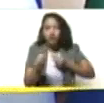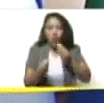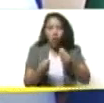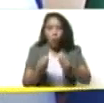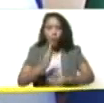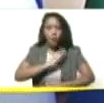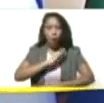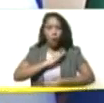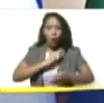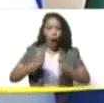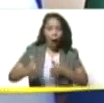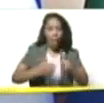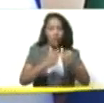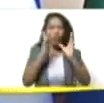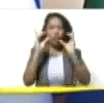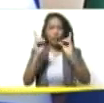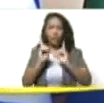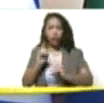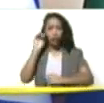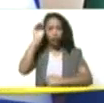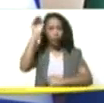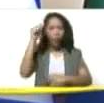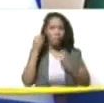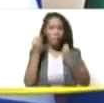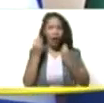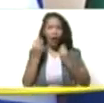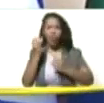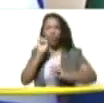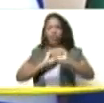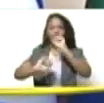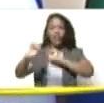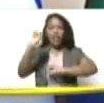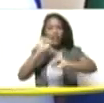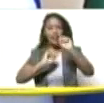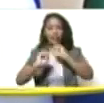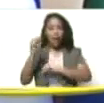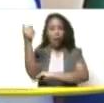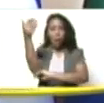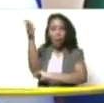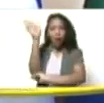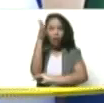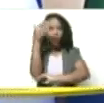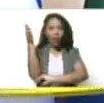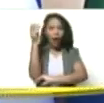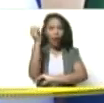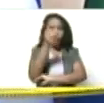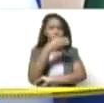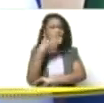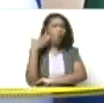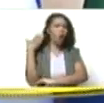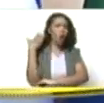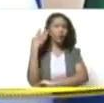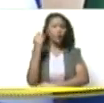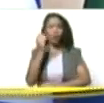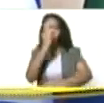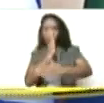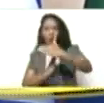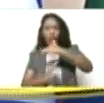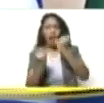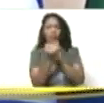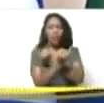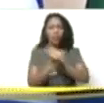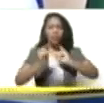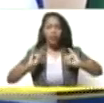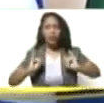sus propios caminos para defender las banderas de la dignidad, de la